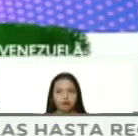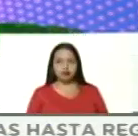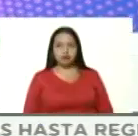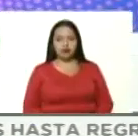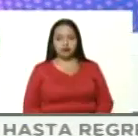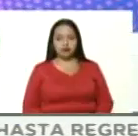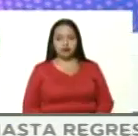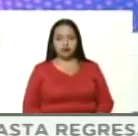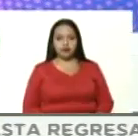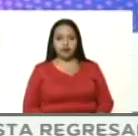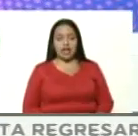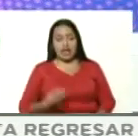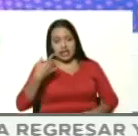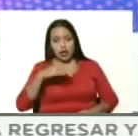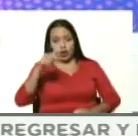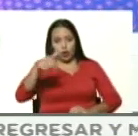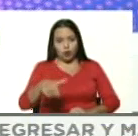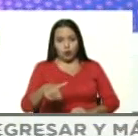Creo que hoy por hoy